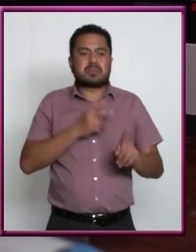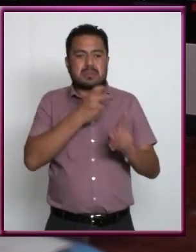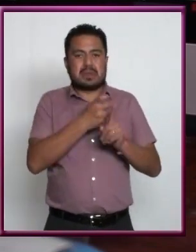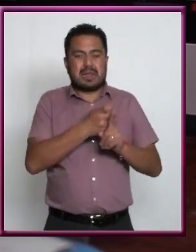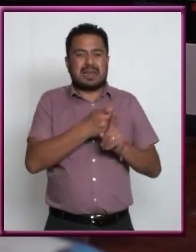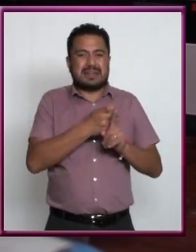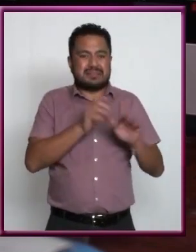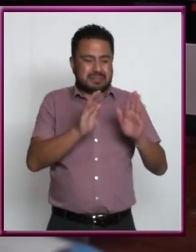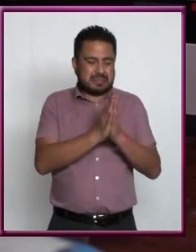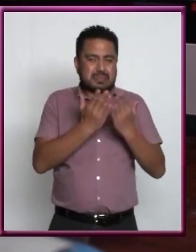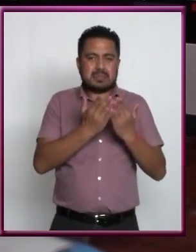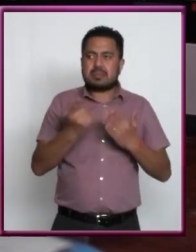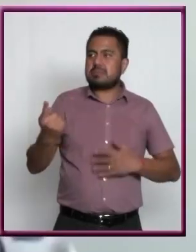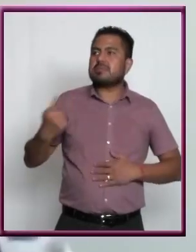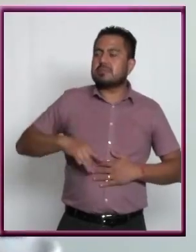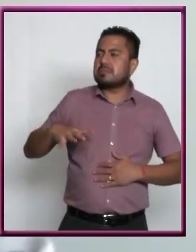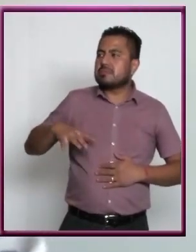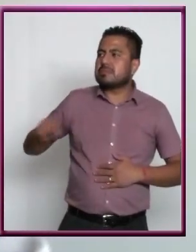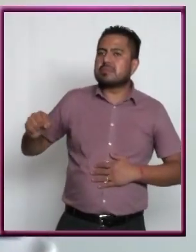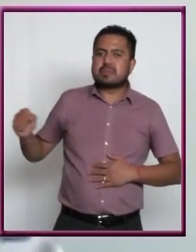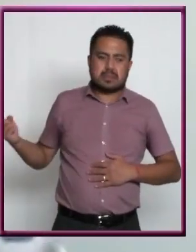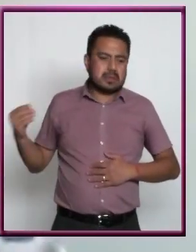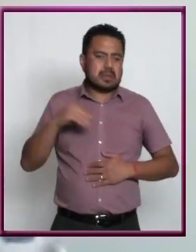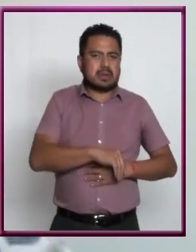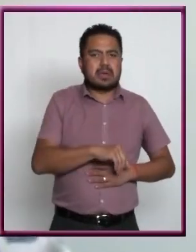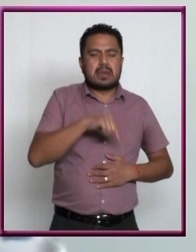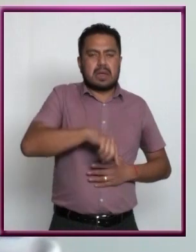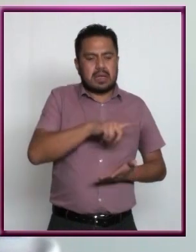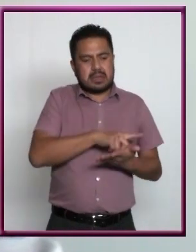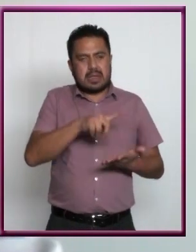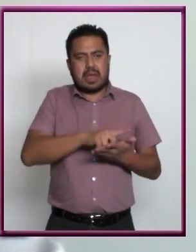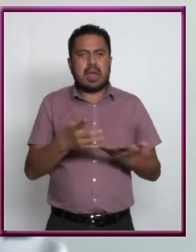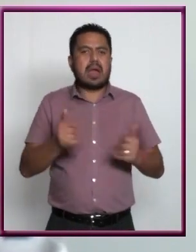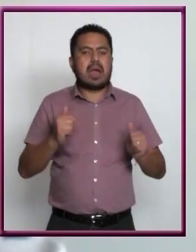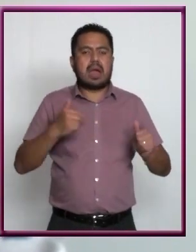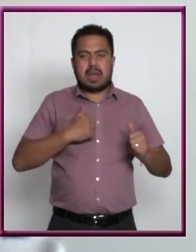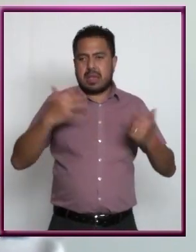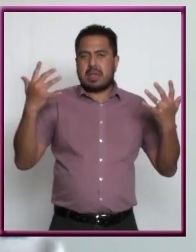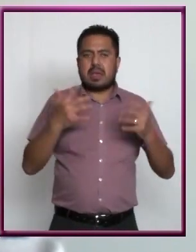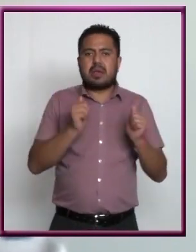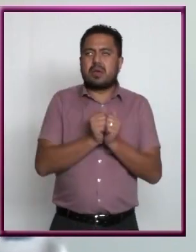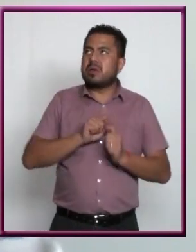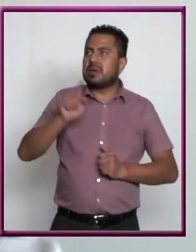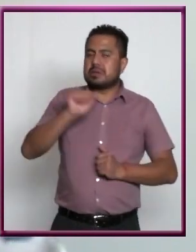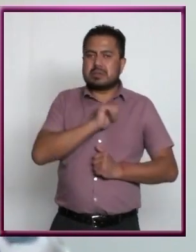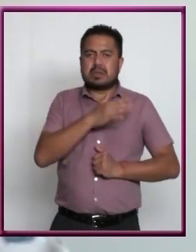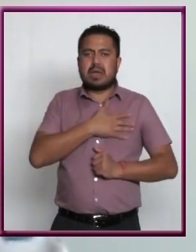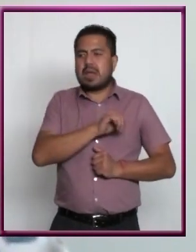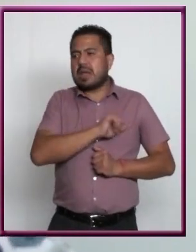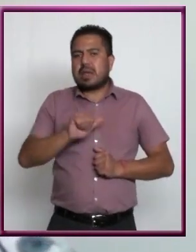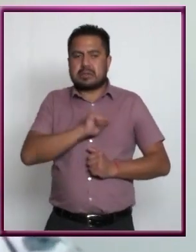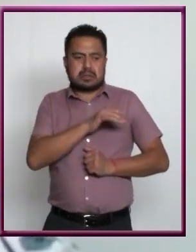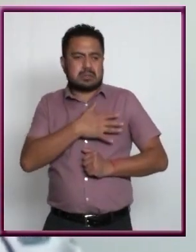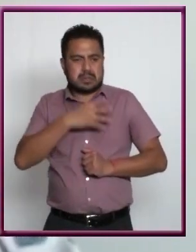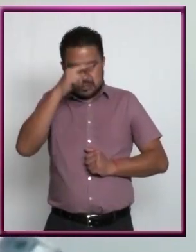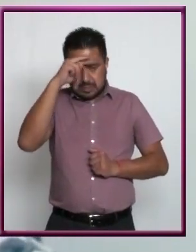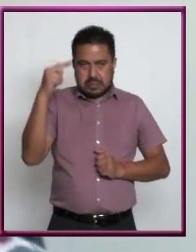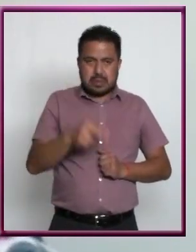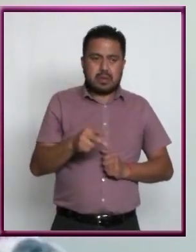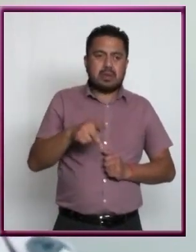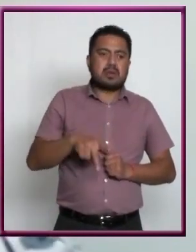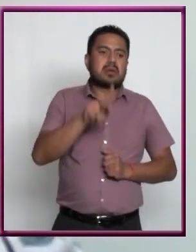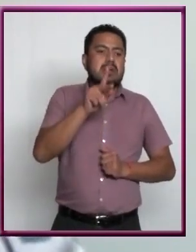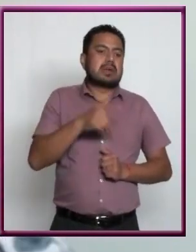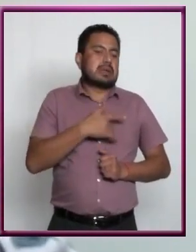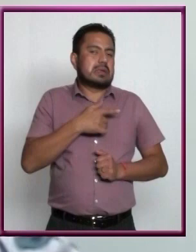esa editorial me mandó aquí a adaptar los diccionarios que ya teníamos hechos en España al español de México, porque si